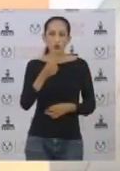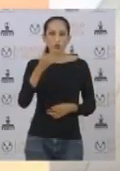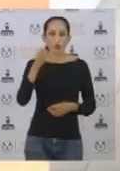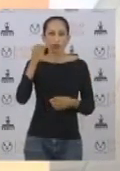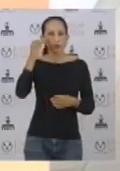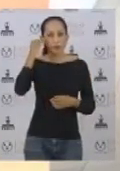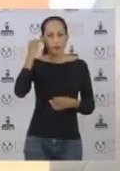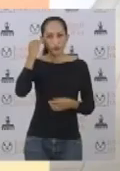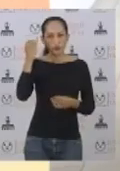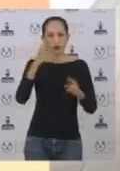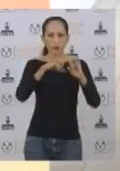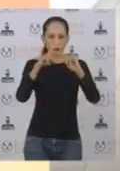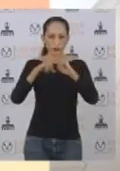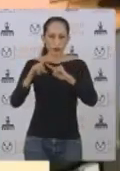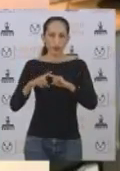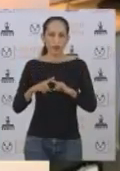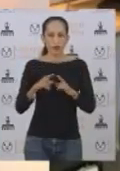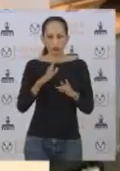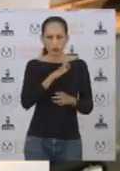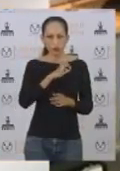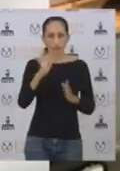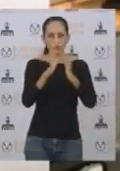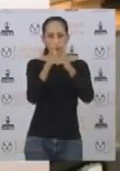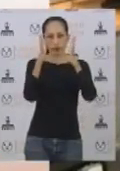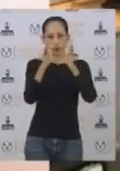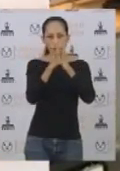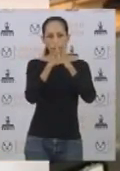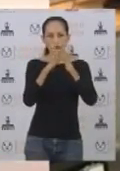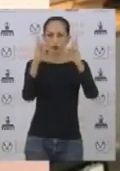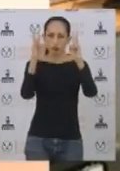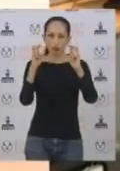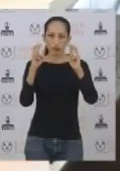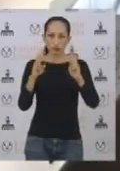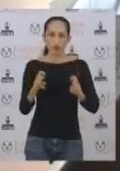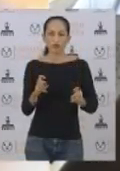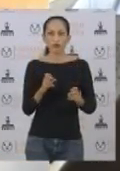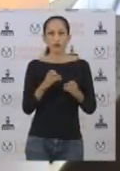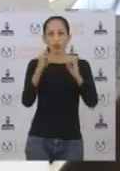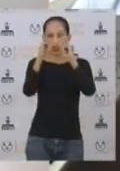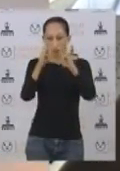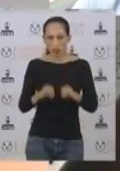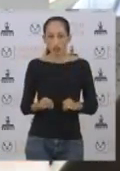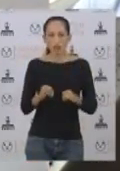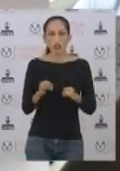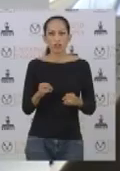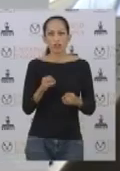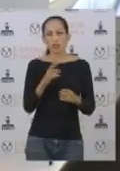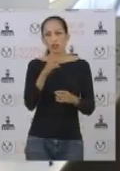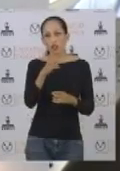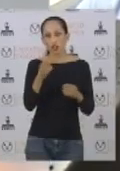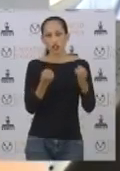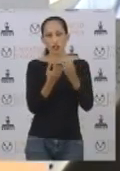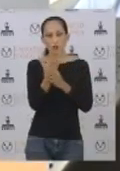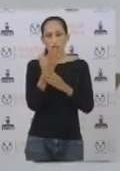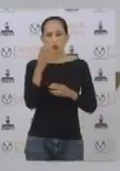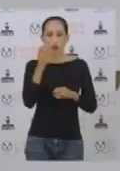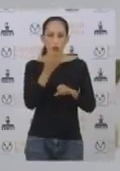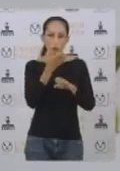indígena a participar en la convocatoria del Seminario sobre Identidad y Liderazgo Comunitario en la Universidad de Nuevo